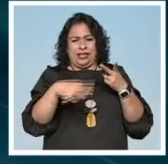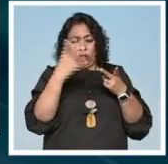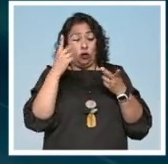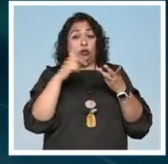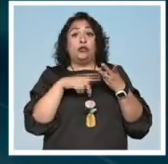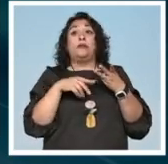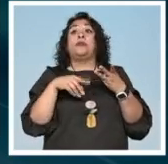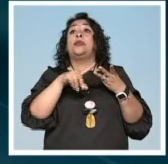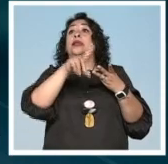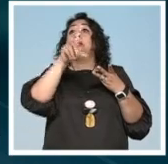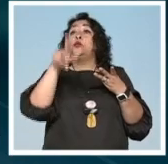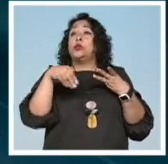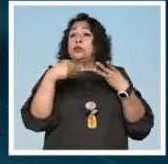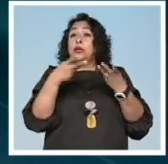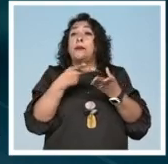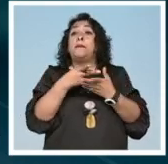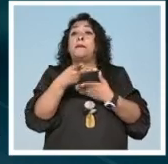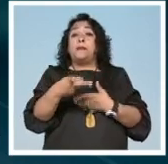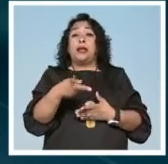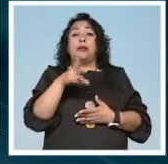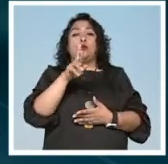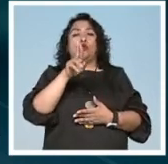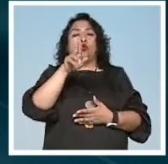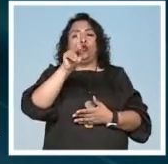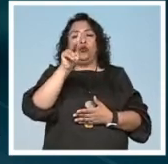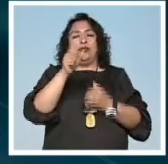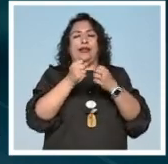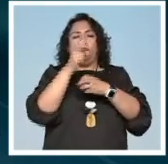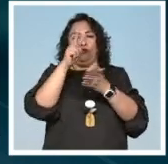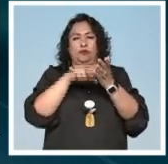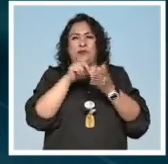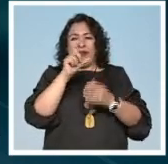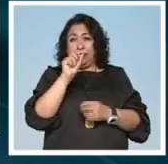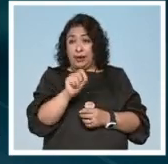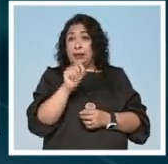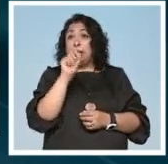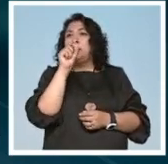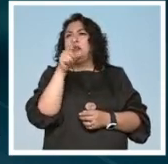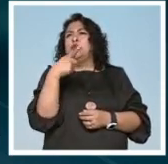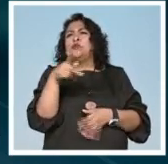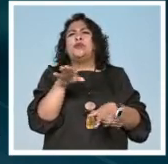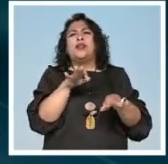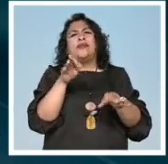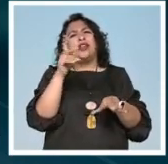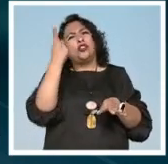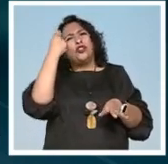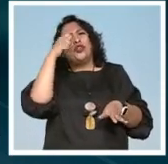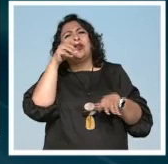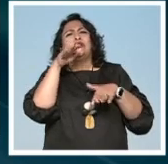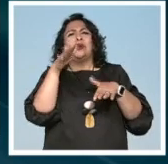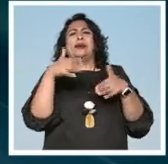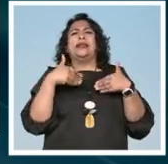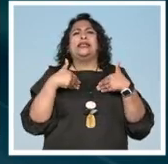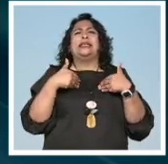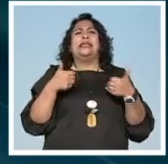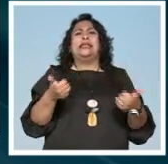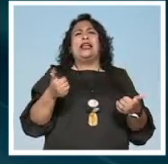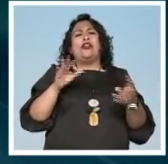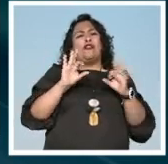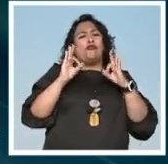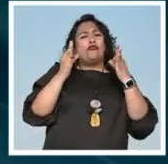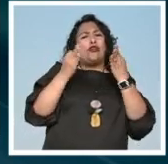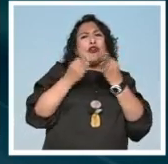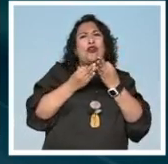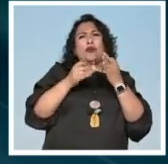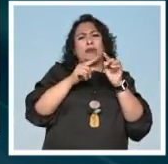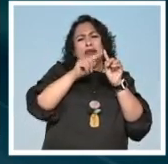y recibió póstumamente el premio Breakthrough en 2020, principalmente por su trabajo teórico sobre la comprensión de la simetría de